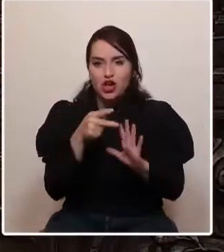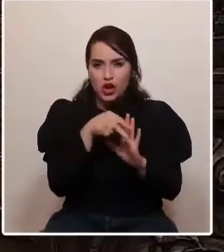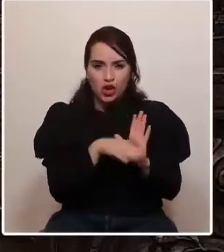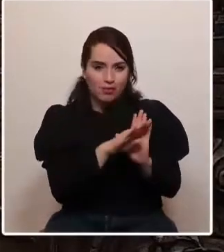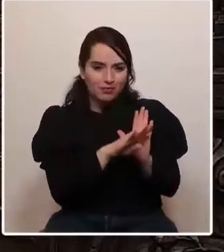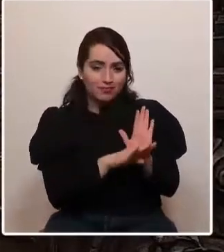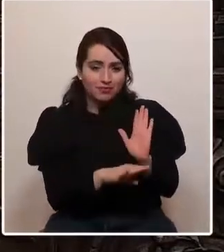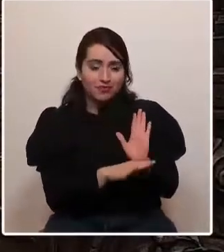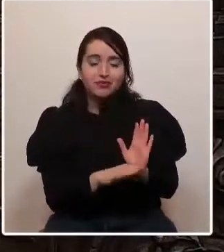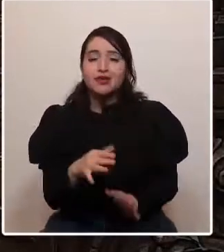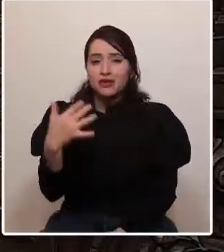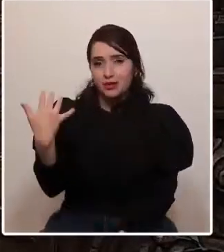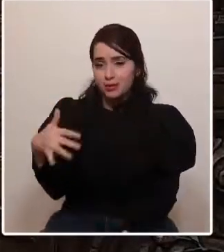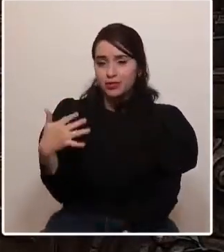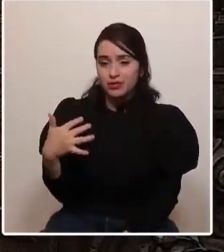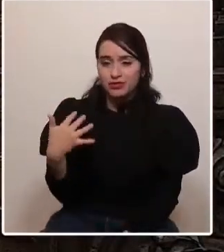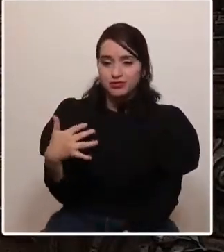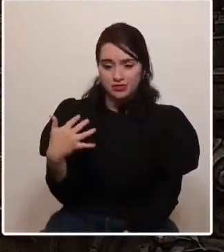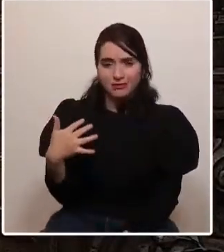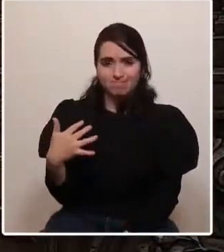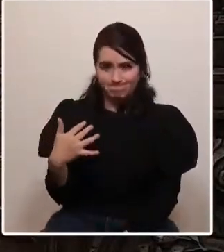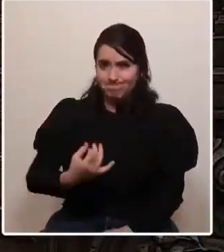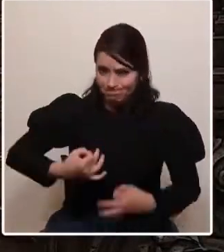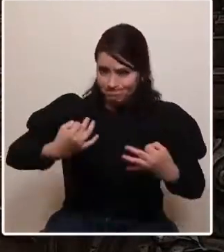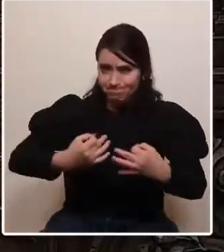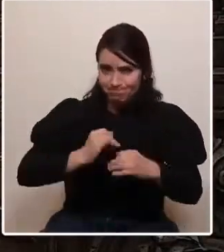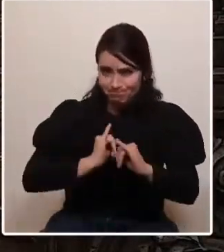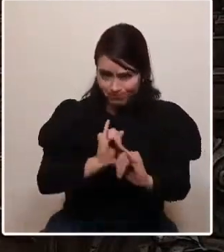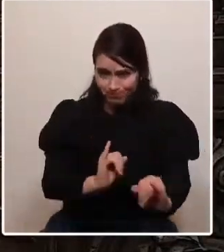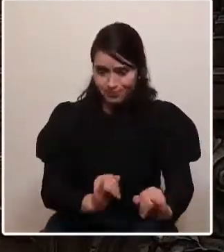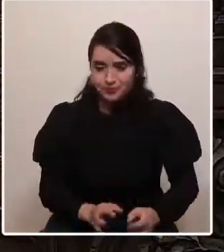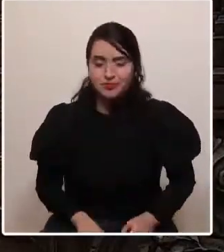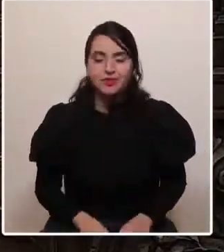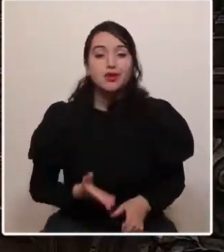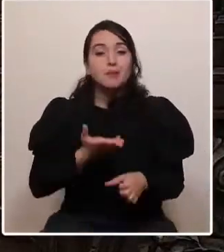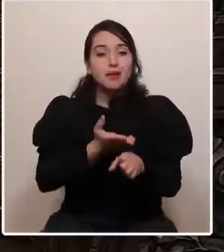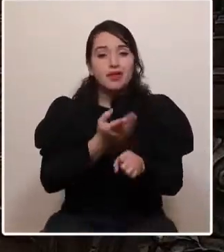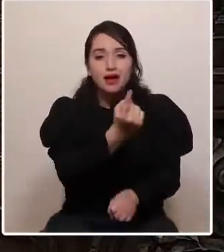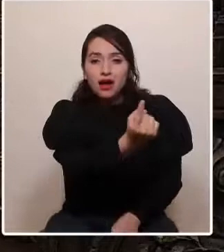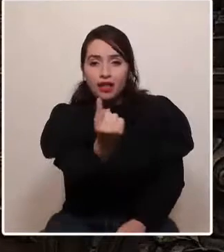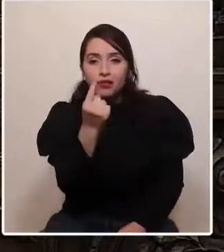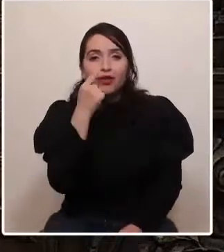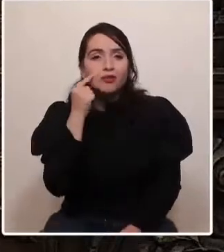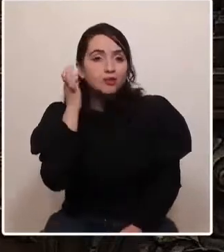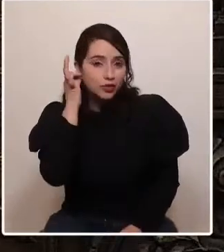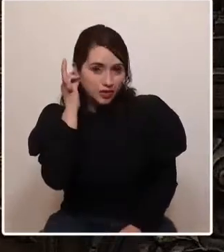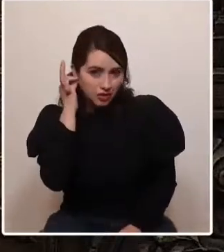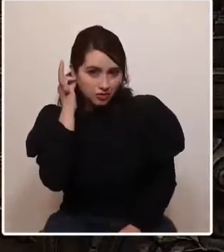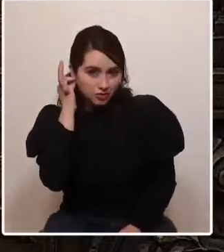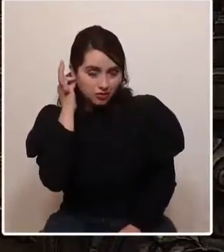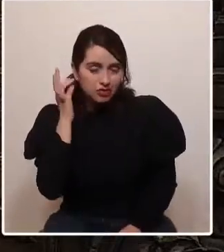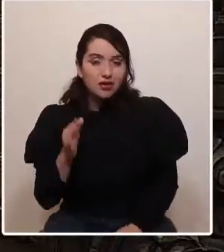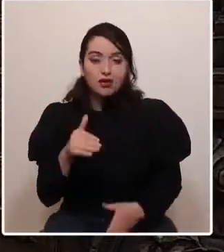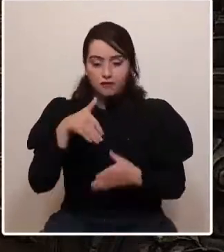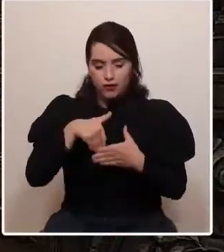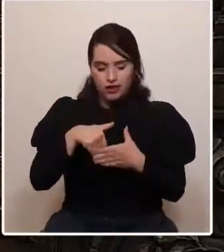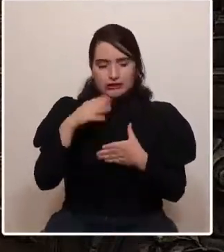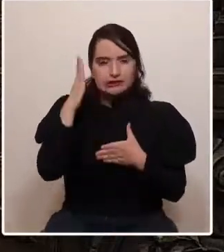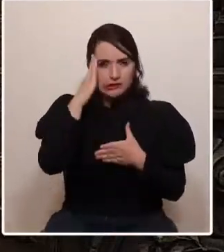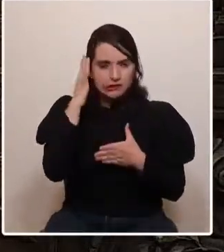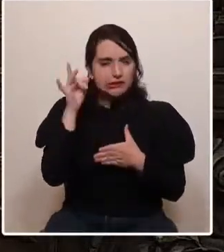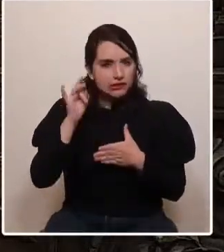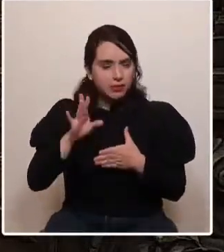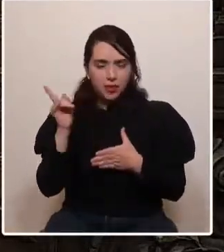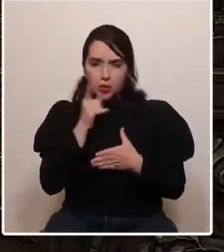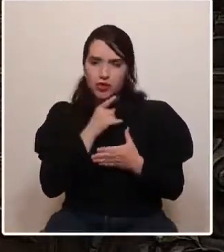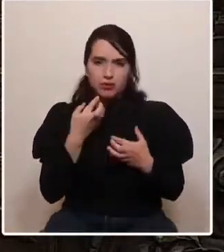muy importante dejarlo establecido y pedirle a cada una y a cada uno que a la hora de votar tenga esto en cuenta.